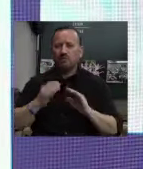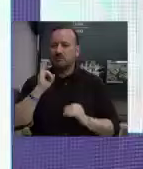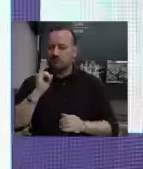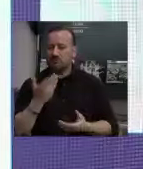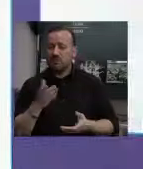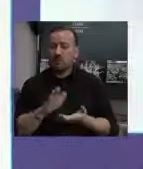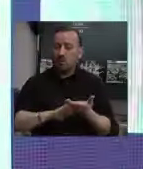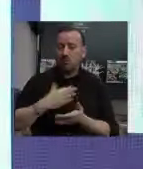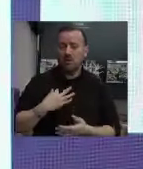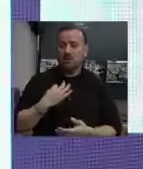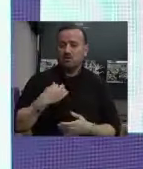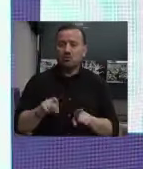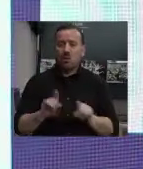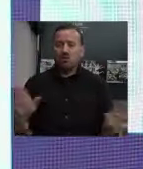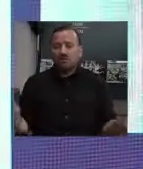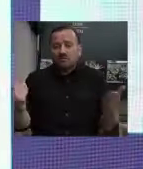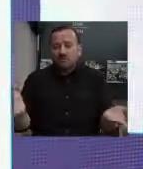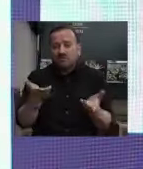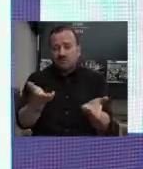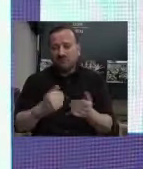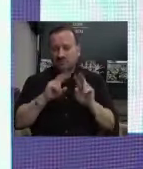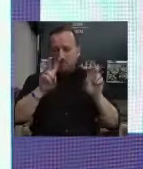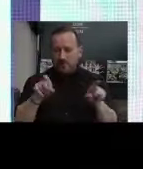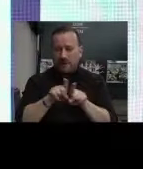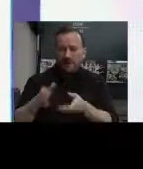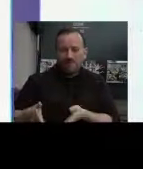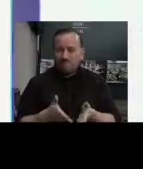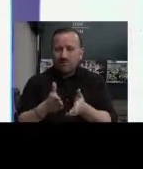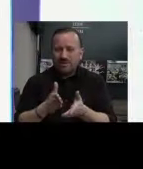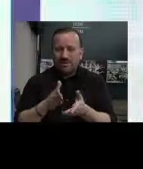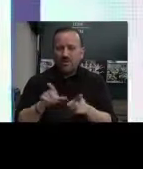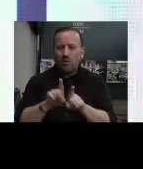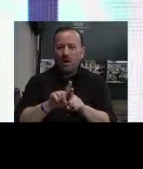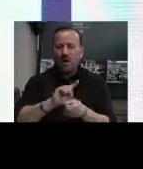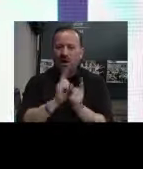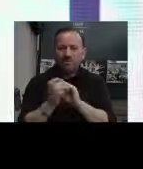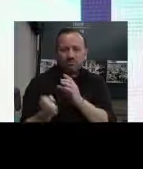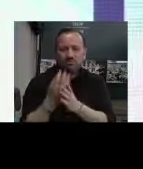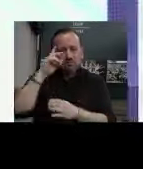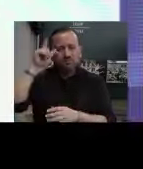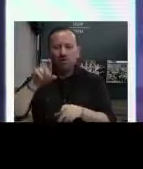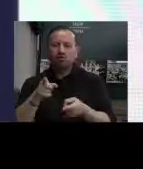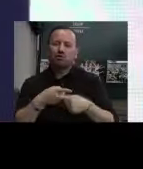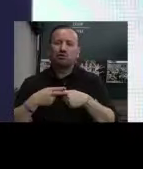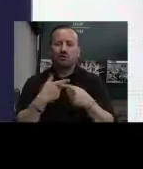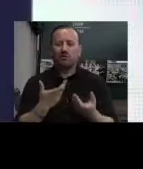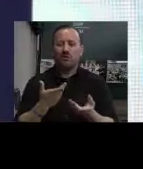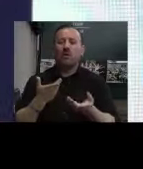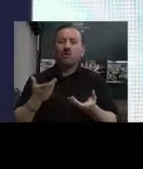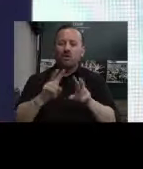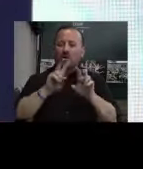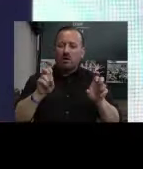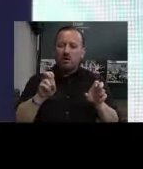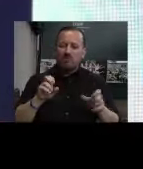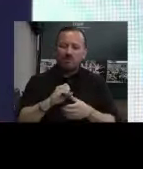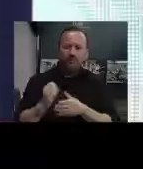civilmente promuevo eso Y eso conduce a innovaciones sociales por eso esa Revolución en